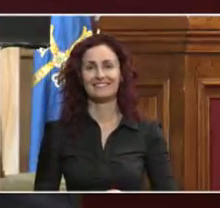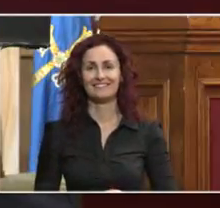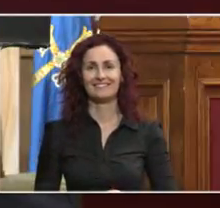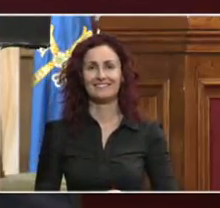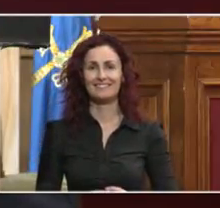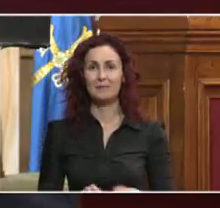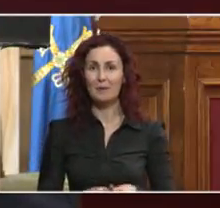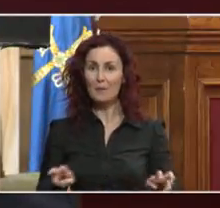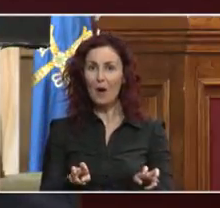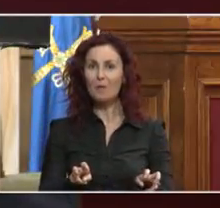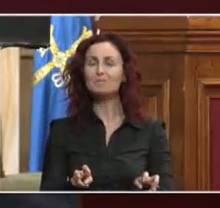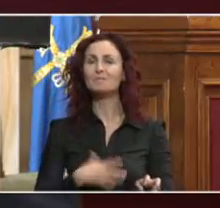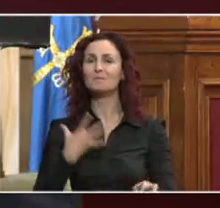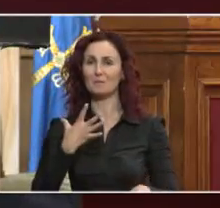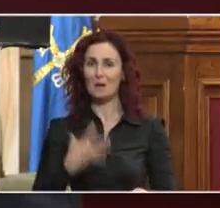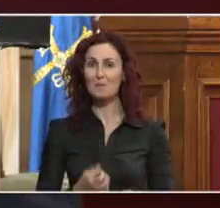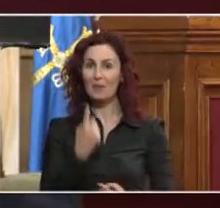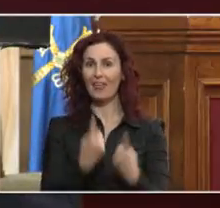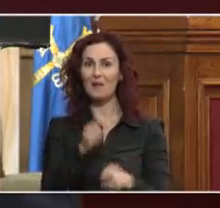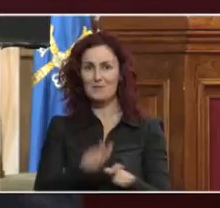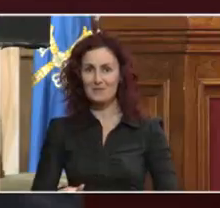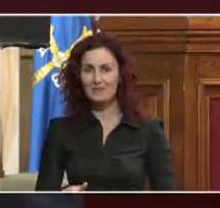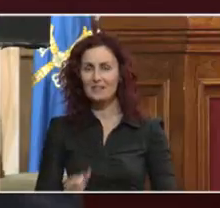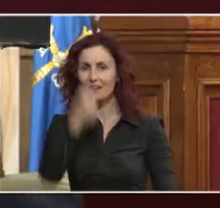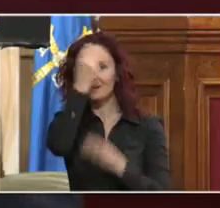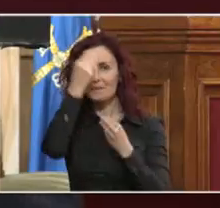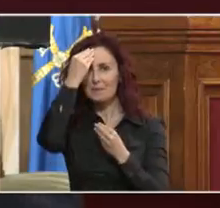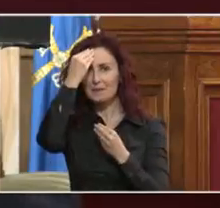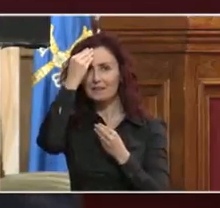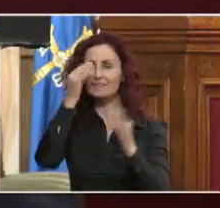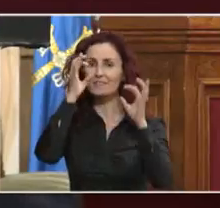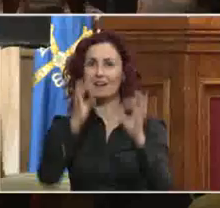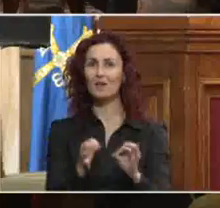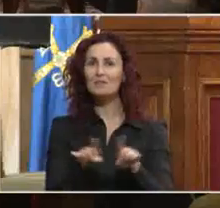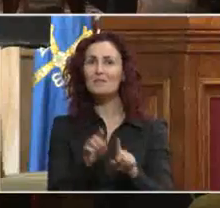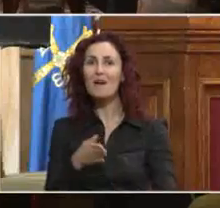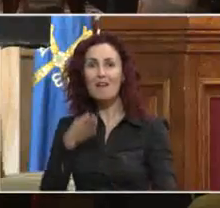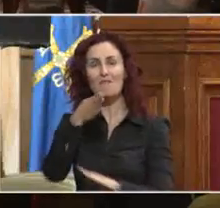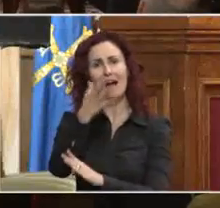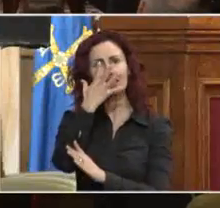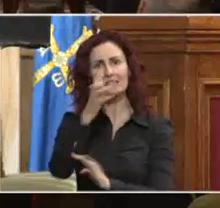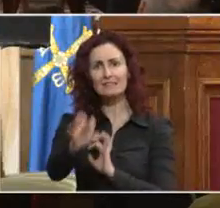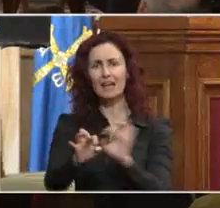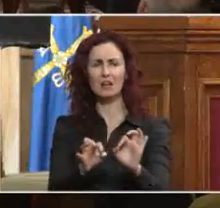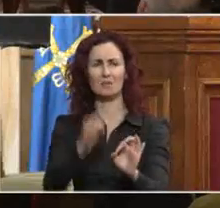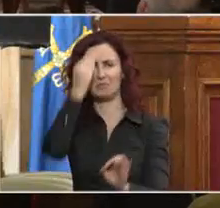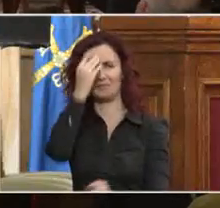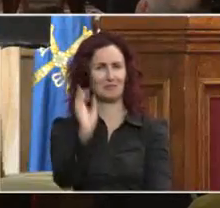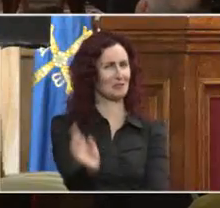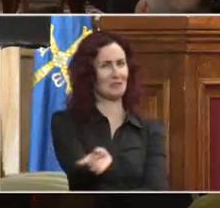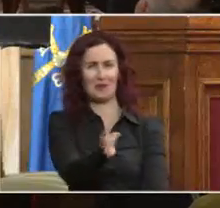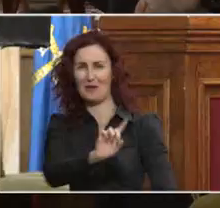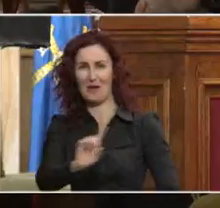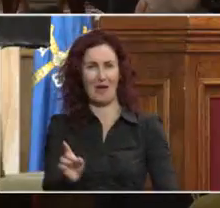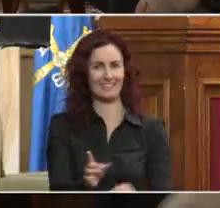Pero en un principio seguramente habría gente que pensaría que iba a asistir verdaderamente a un espectáculo serio. No, no creo, no creo. La gente